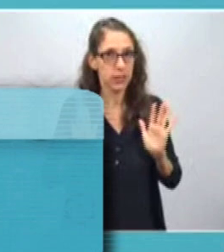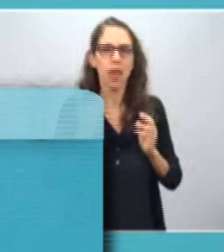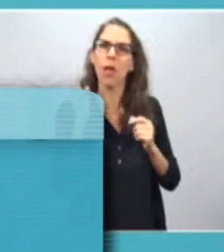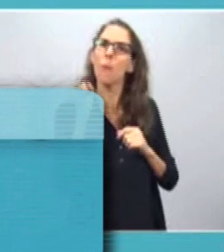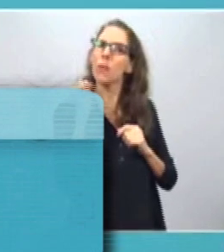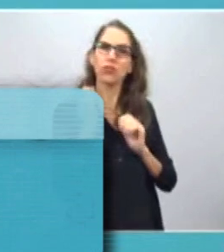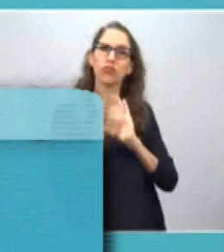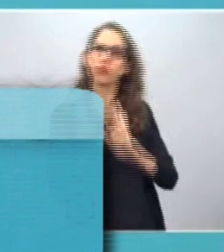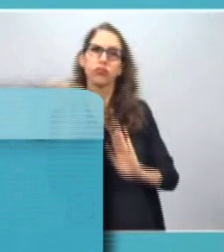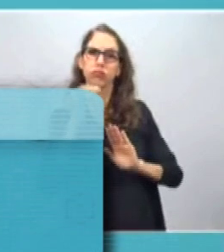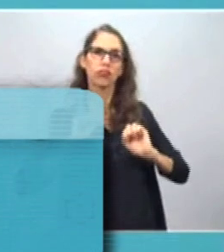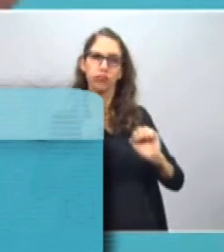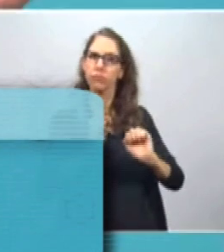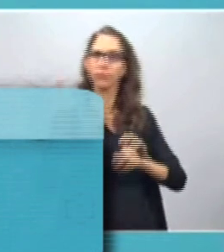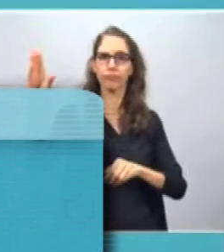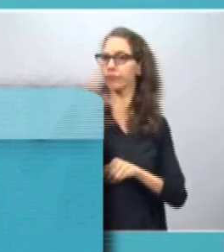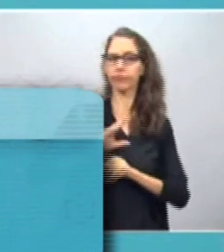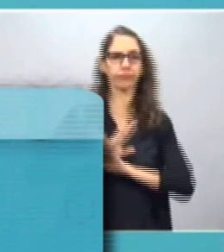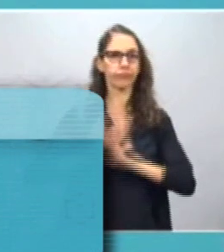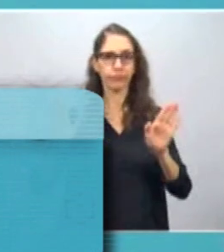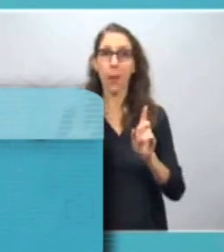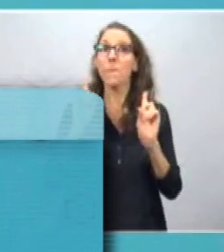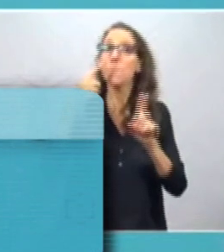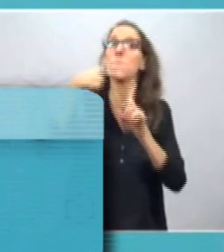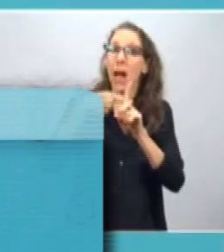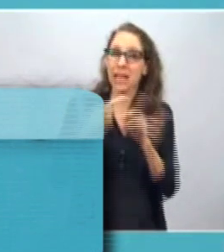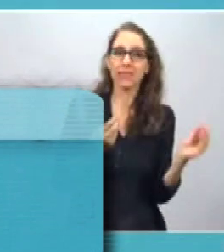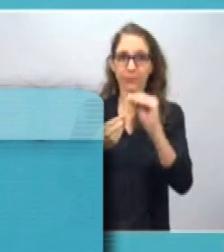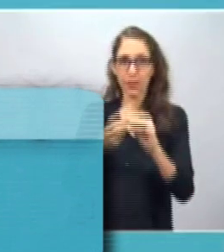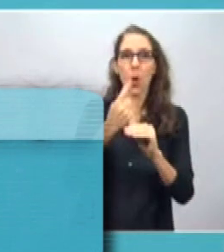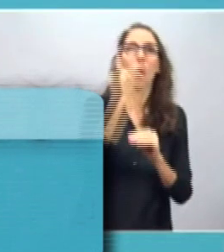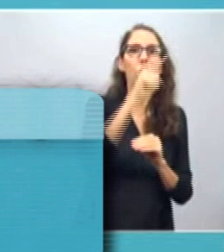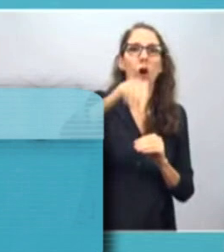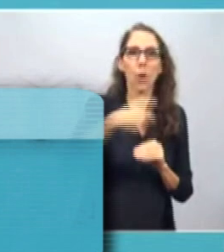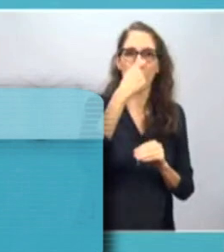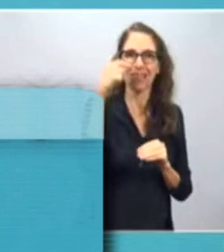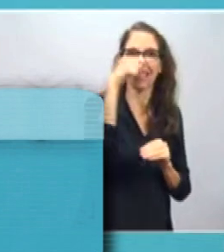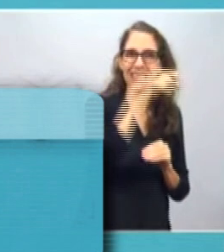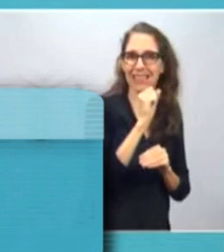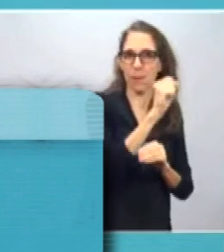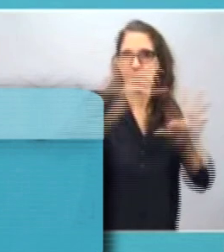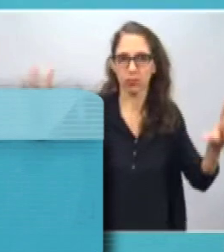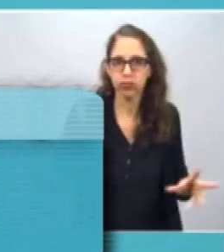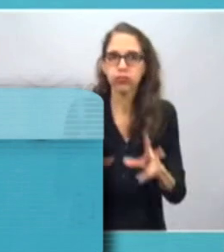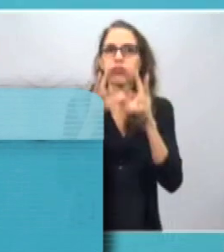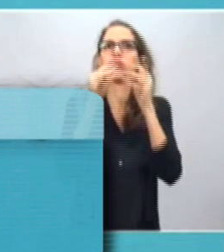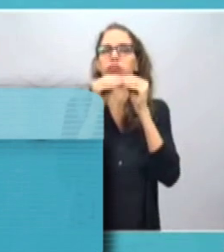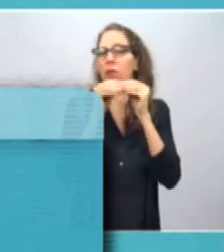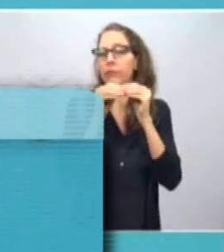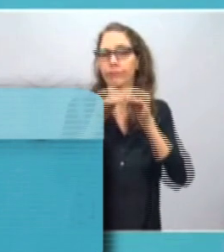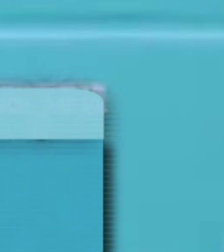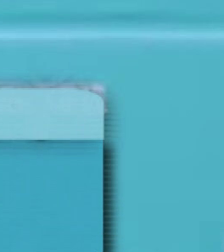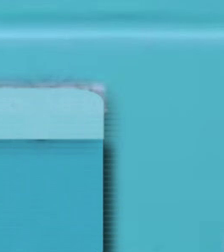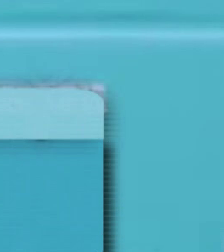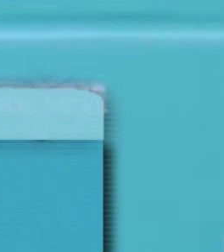pesos en esa materia, que se suman a los 1,27 billones de pesos de deudas de